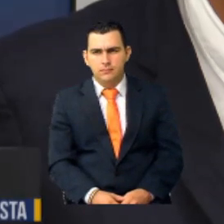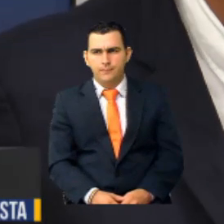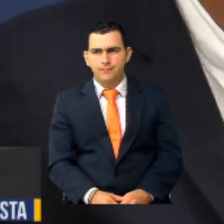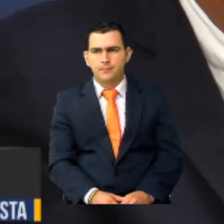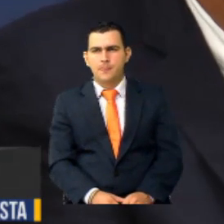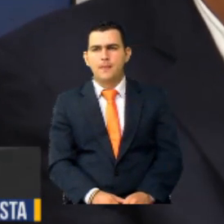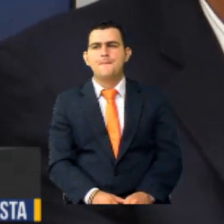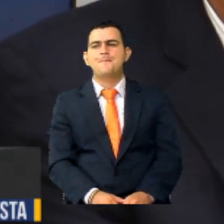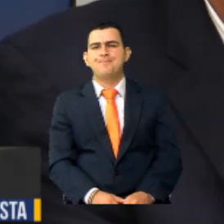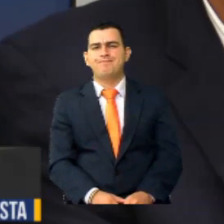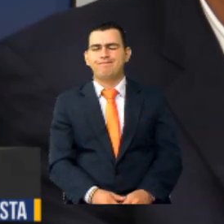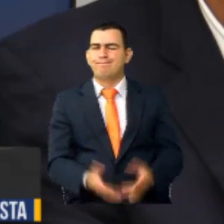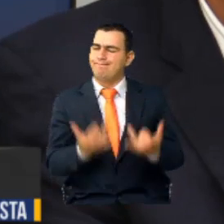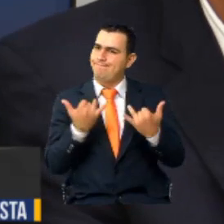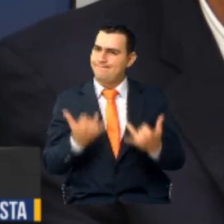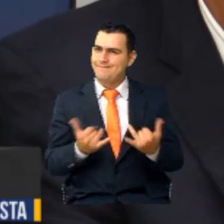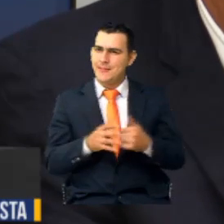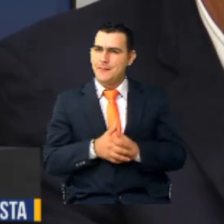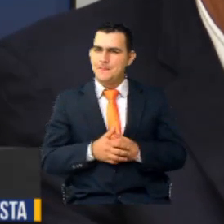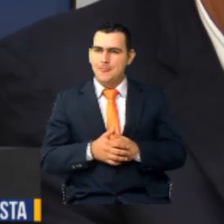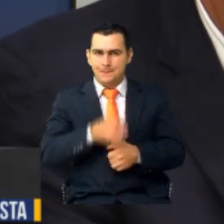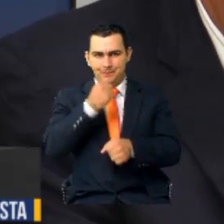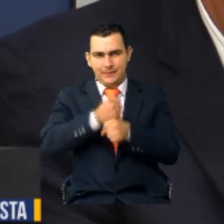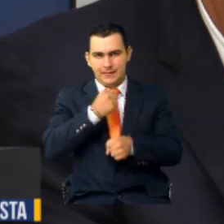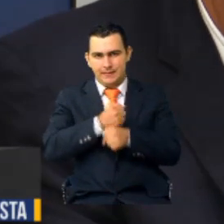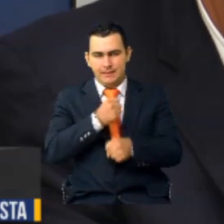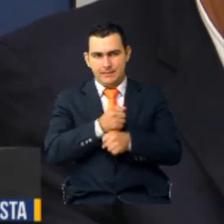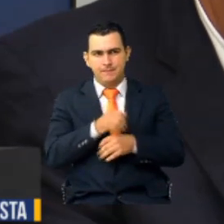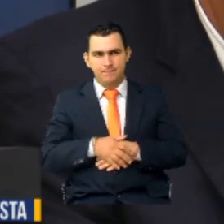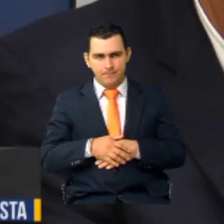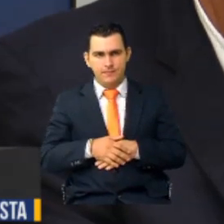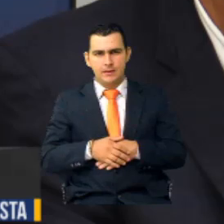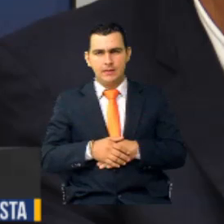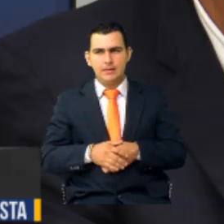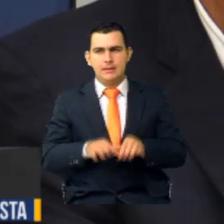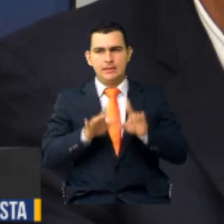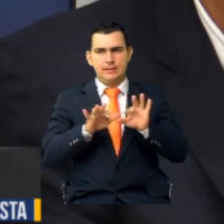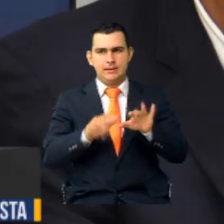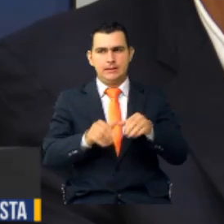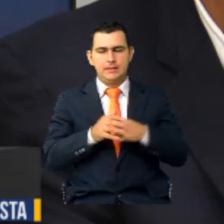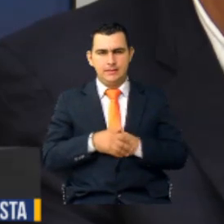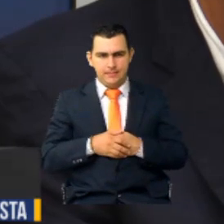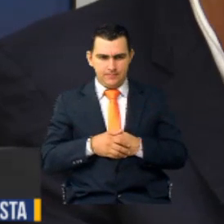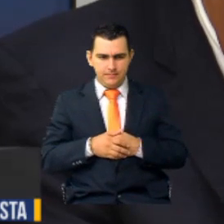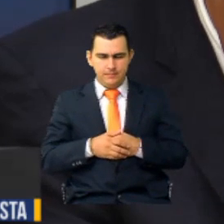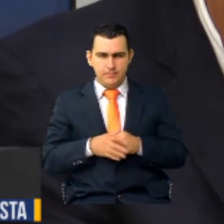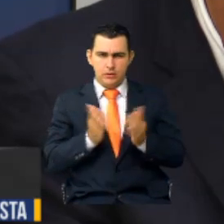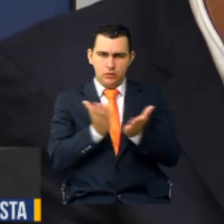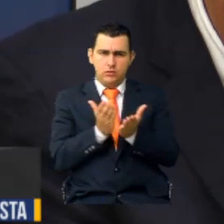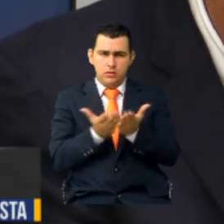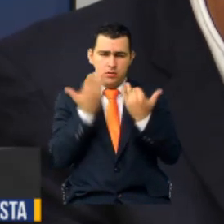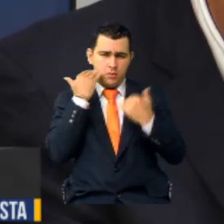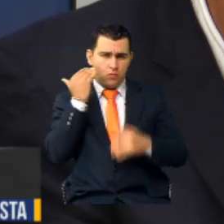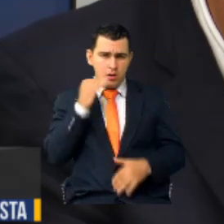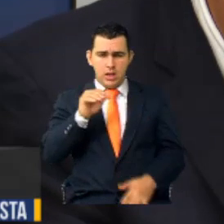el actual trabajo que ha desarrollado la secretaria actual de Educación, Angélica